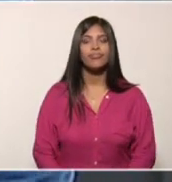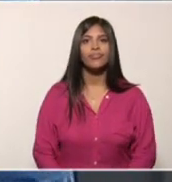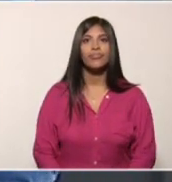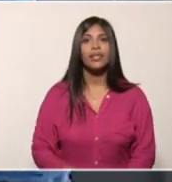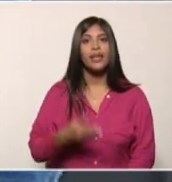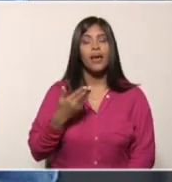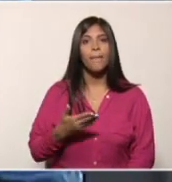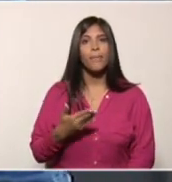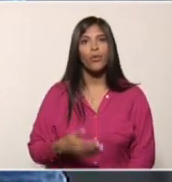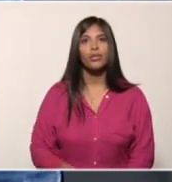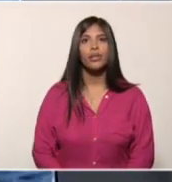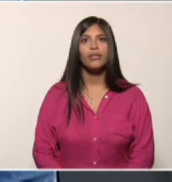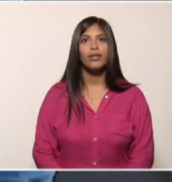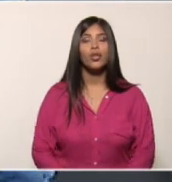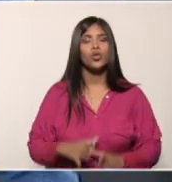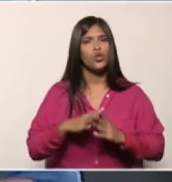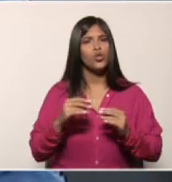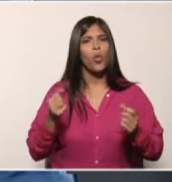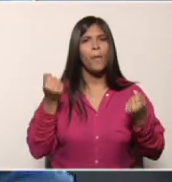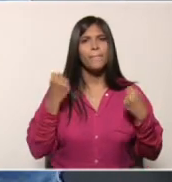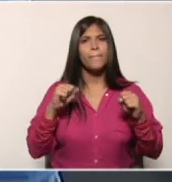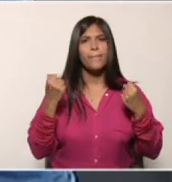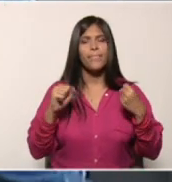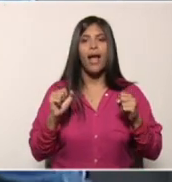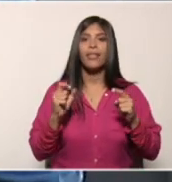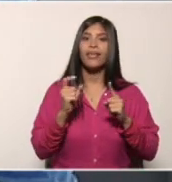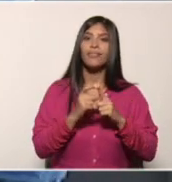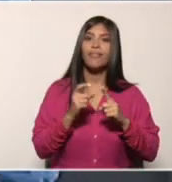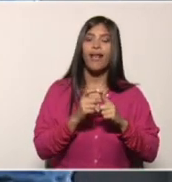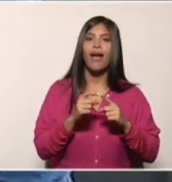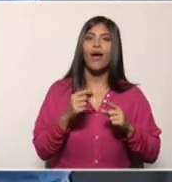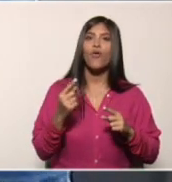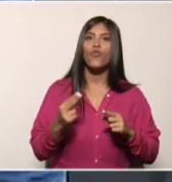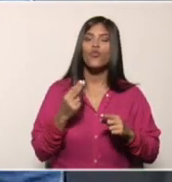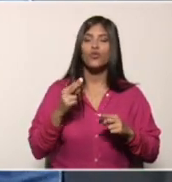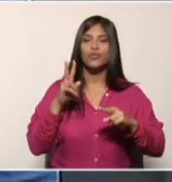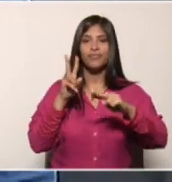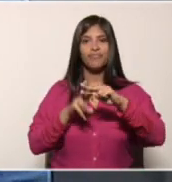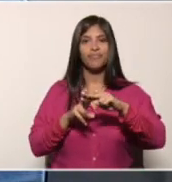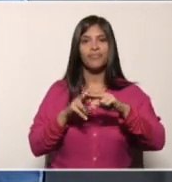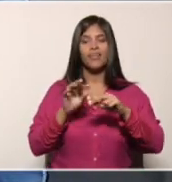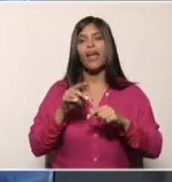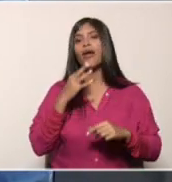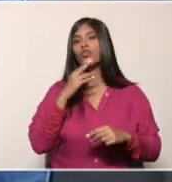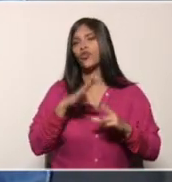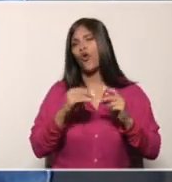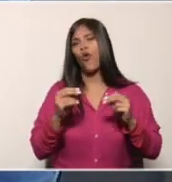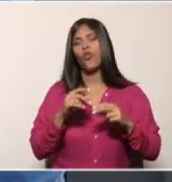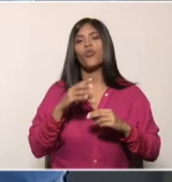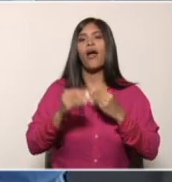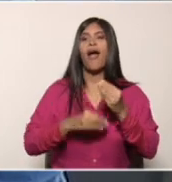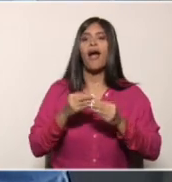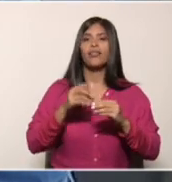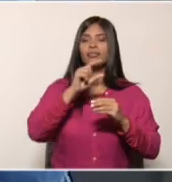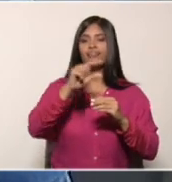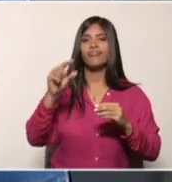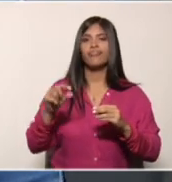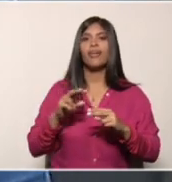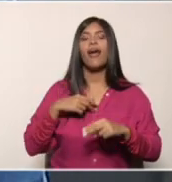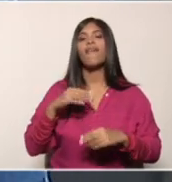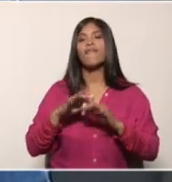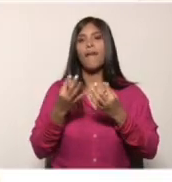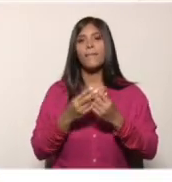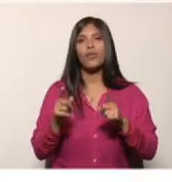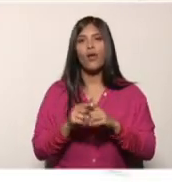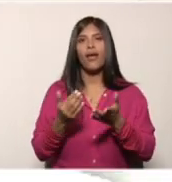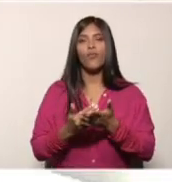tan importante y seguramente ya están poniendo en práctica sobre todo esas técnicas como el uso de la etiqueta a cada uno de los objetos que tenemos en nuestra casa. Continúa Cada Familia Una